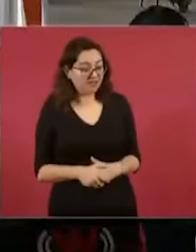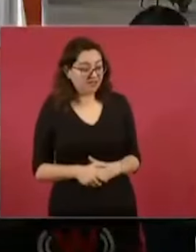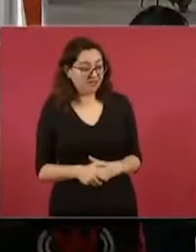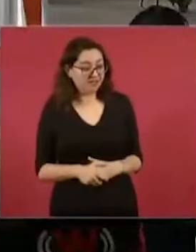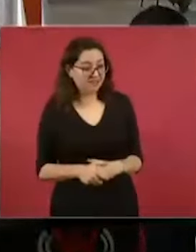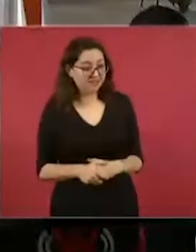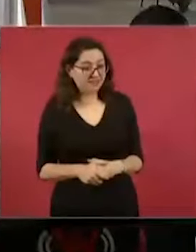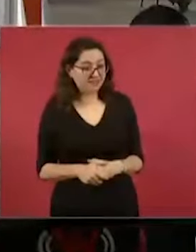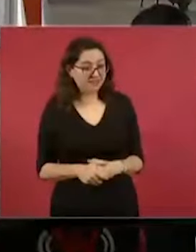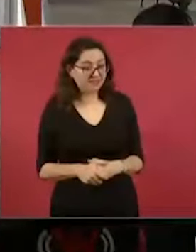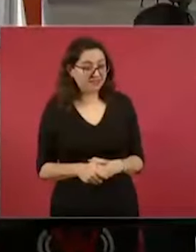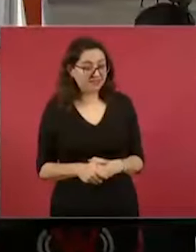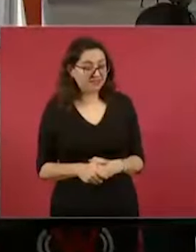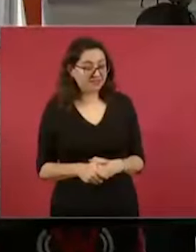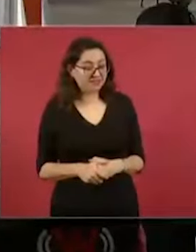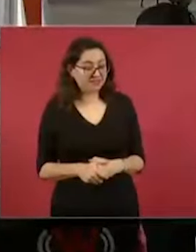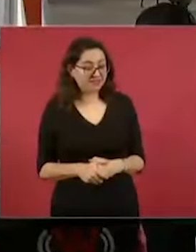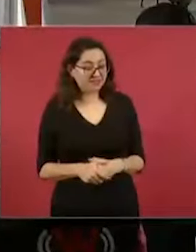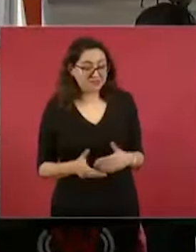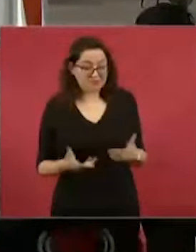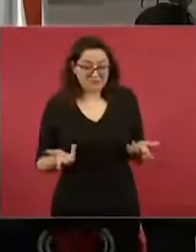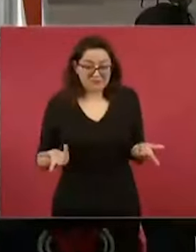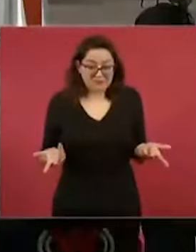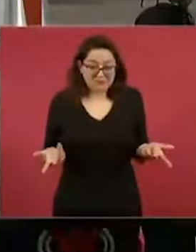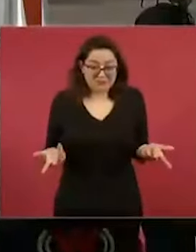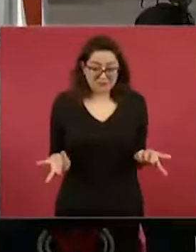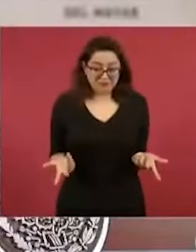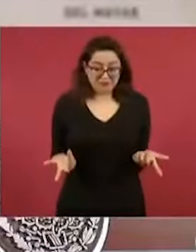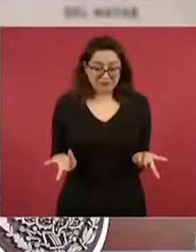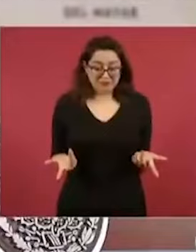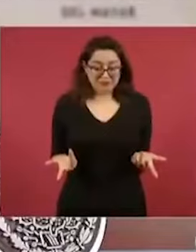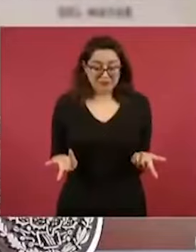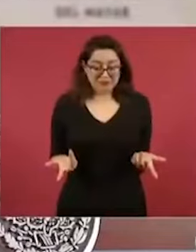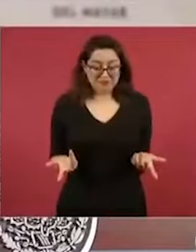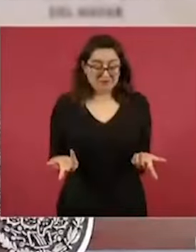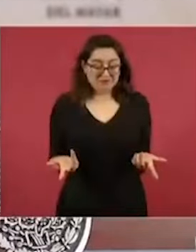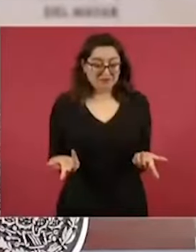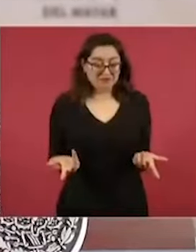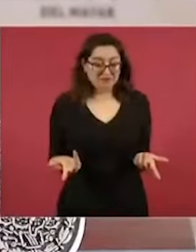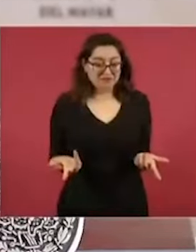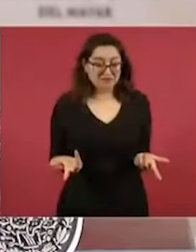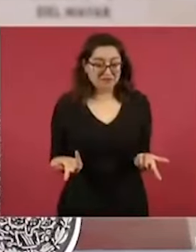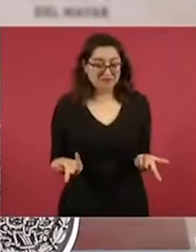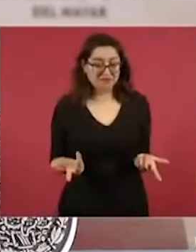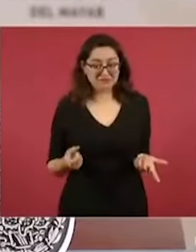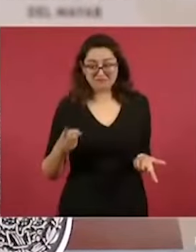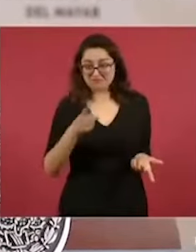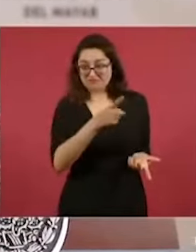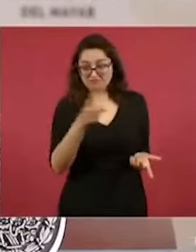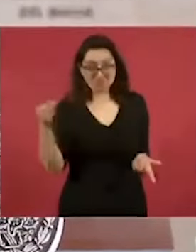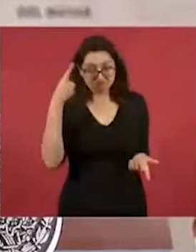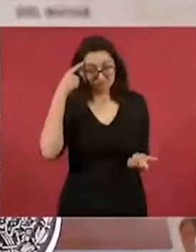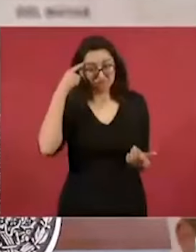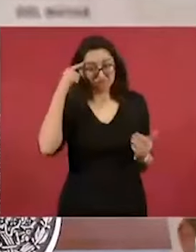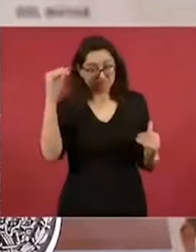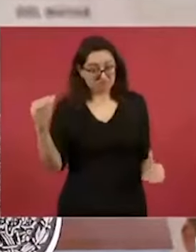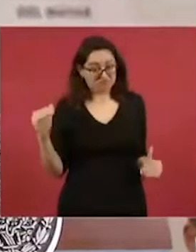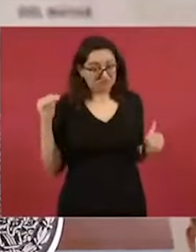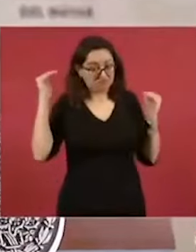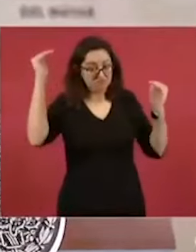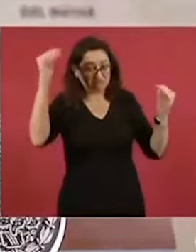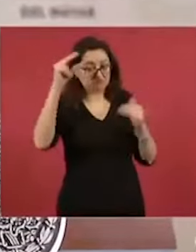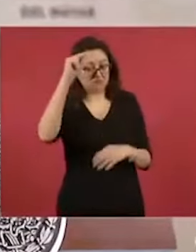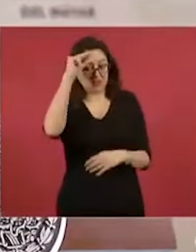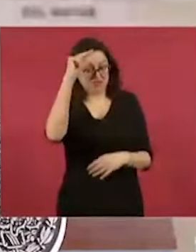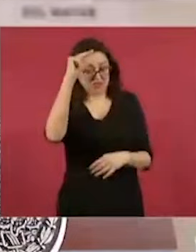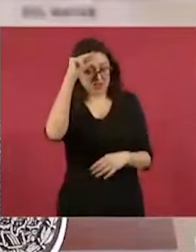se da al corredor interoceánico, también está trabajando en tareas de seguridad en distintos estados, está